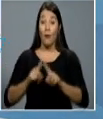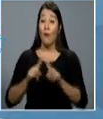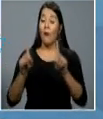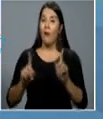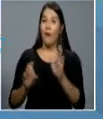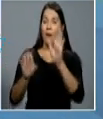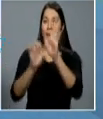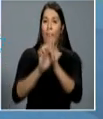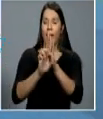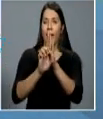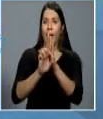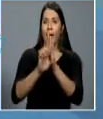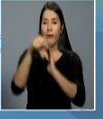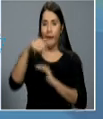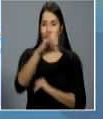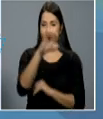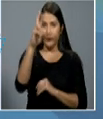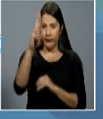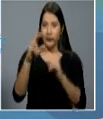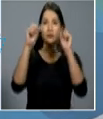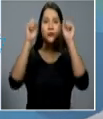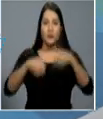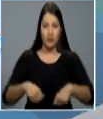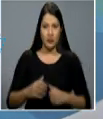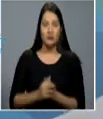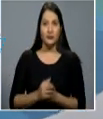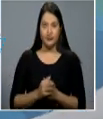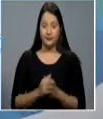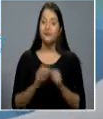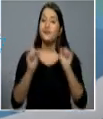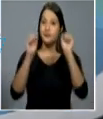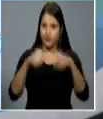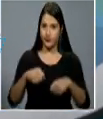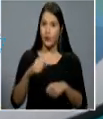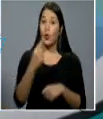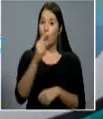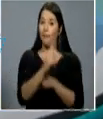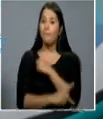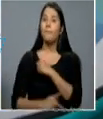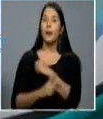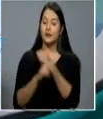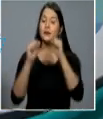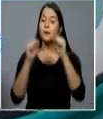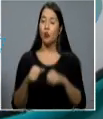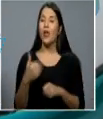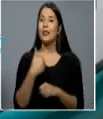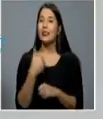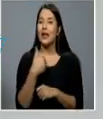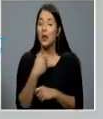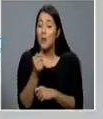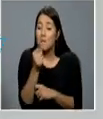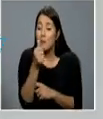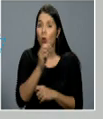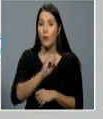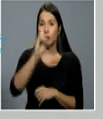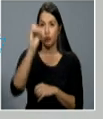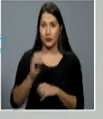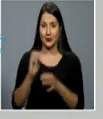Rica evidencia de que es posible. Es posible que un país pueda tener una tasa relativamente baja de